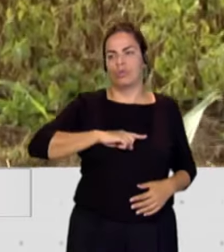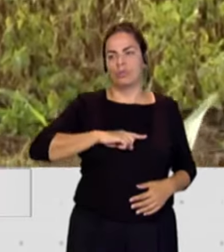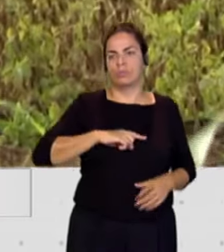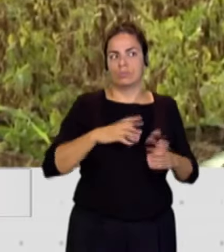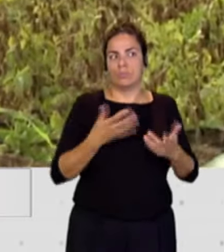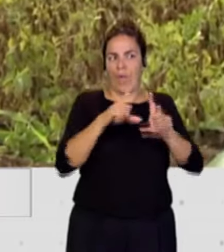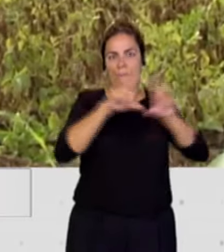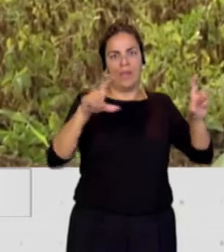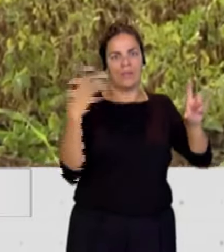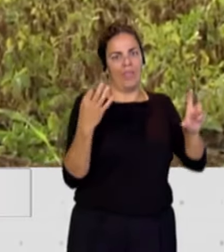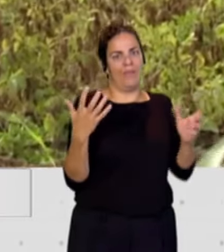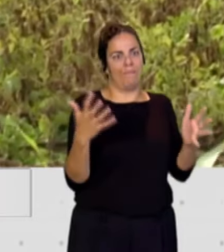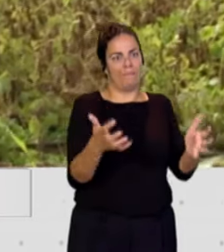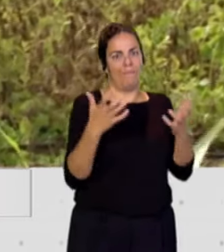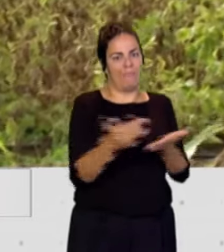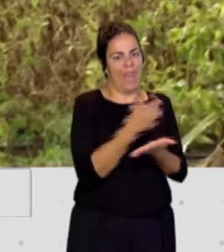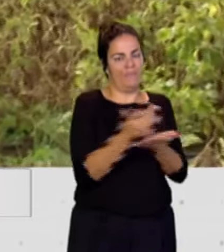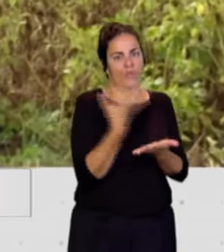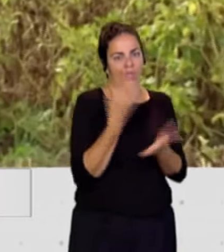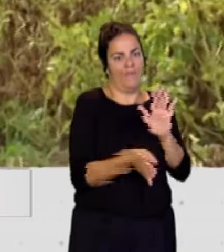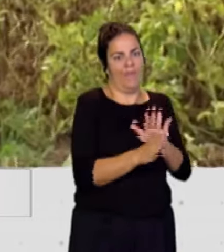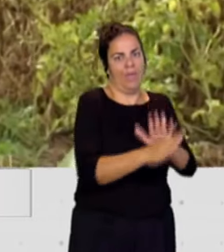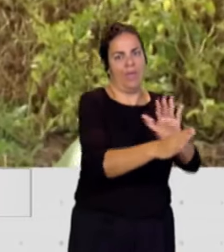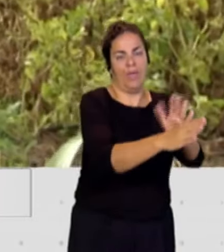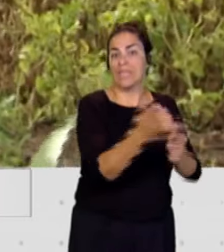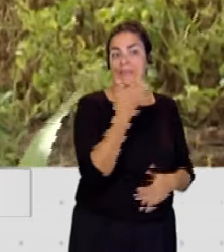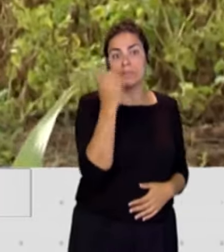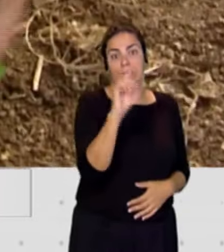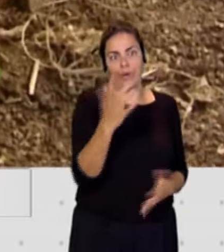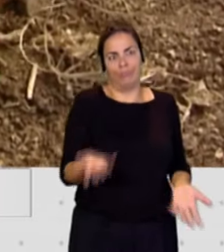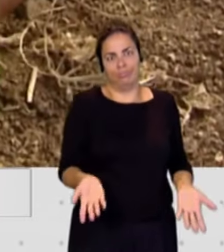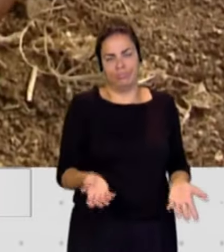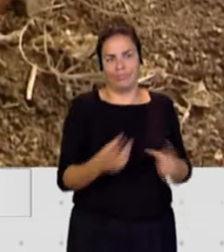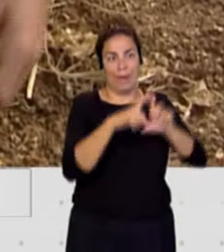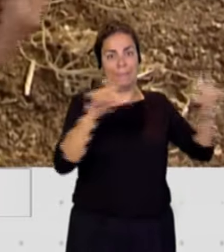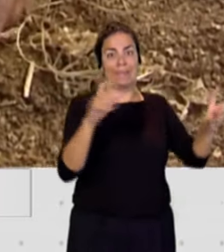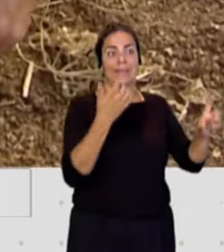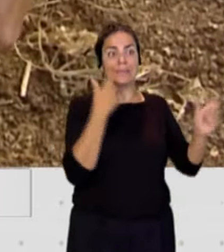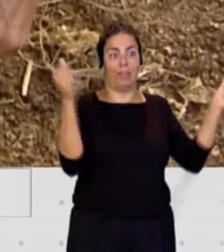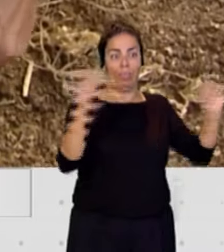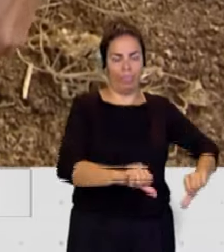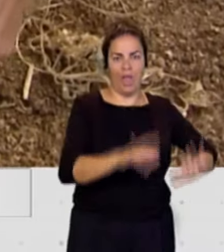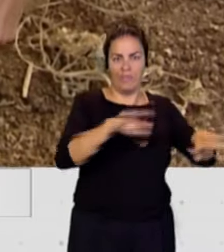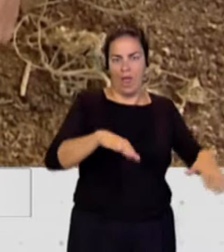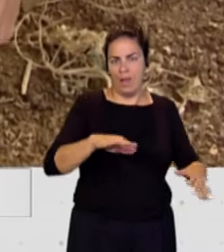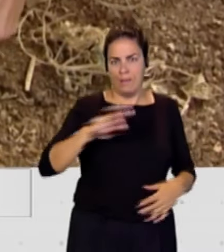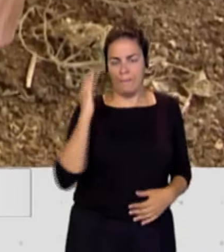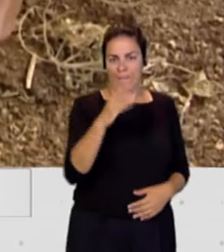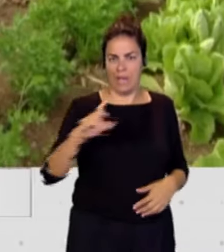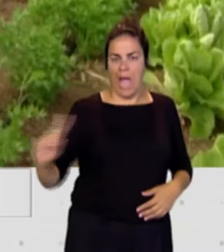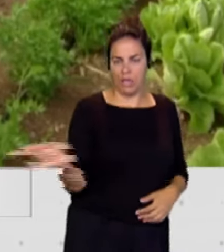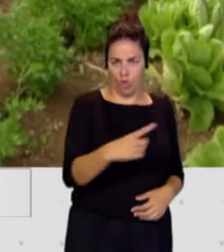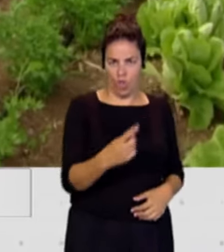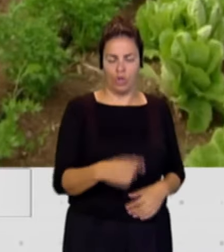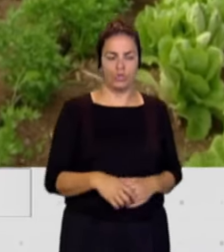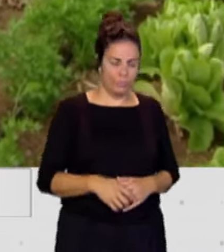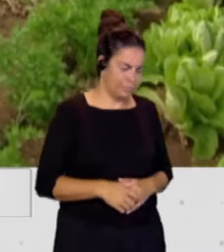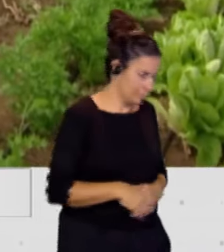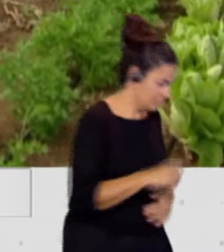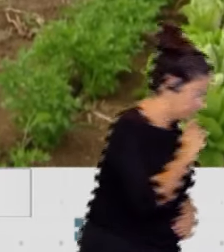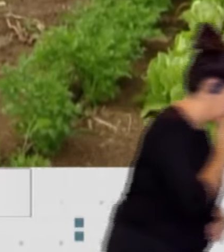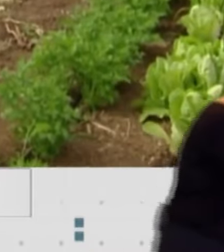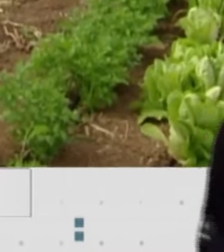beneficios porque para eso están si no mal nos iría a todos una empresa enas mal nos iría a todos ustedes entienden Sí señor pues